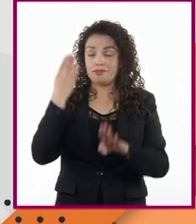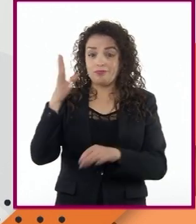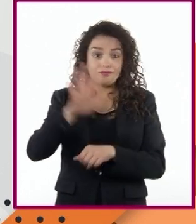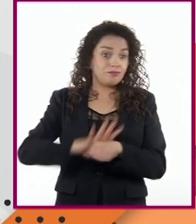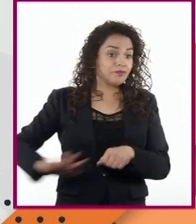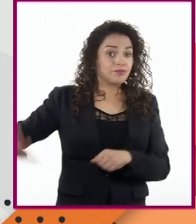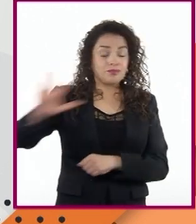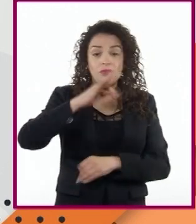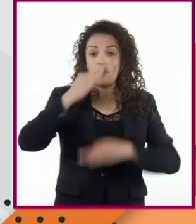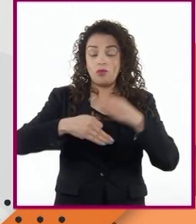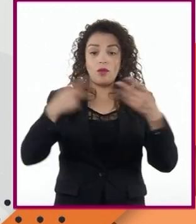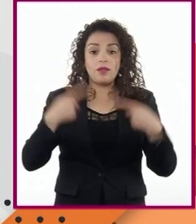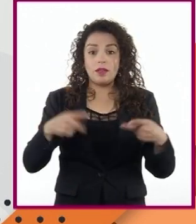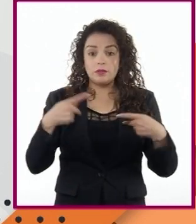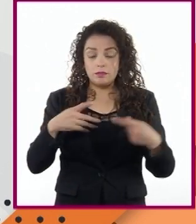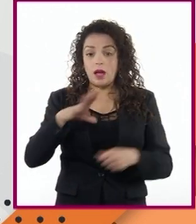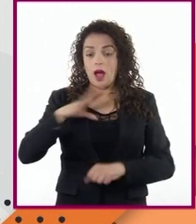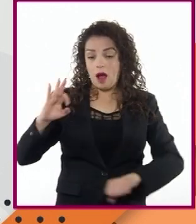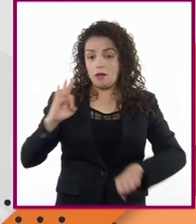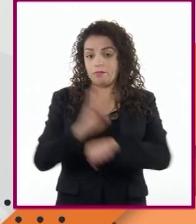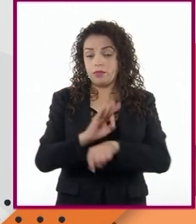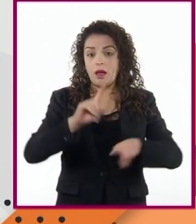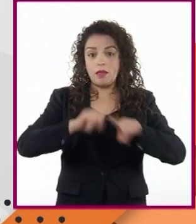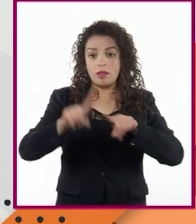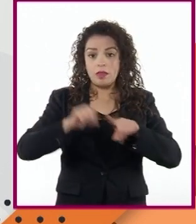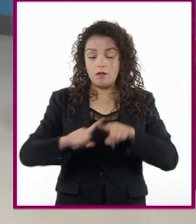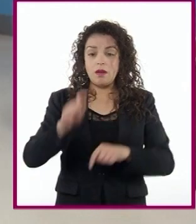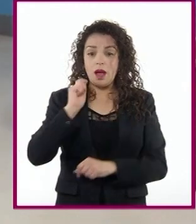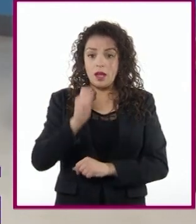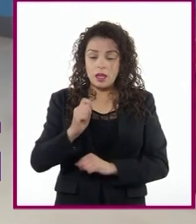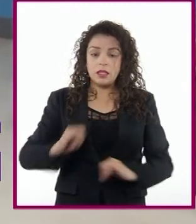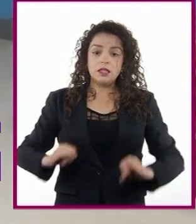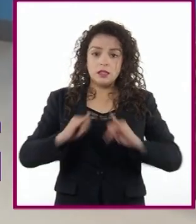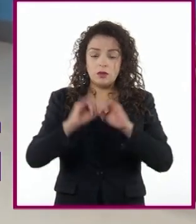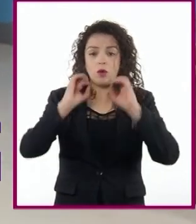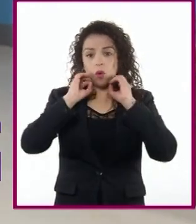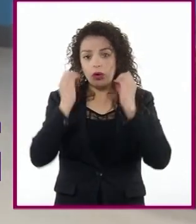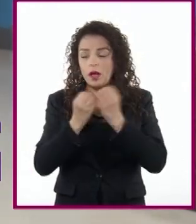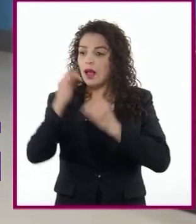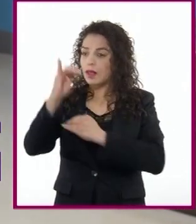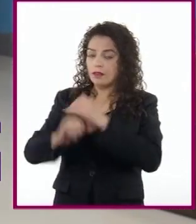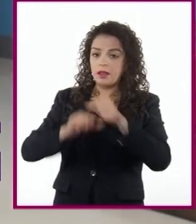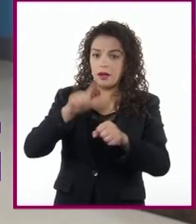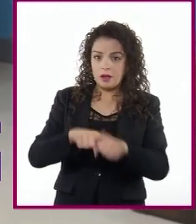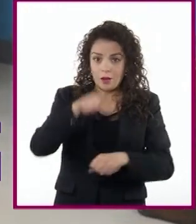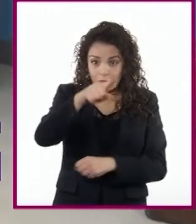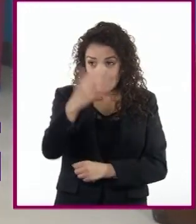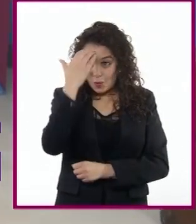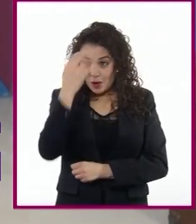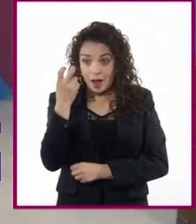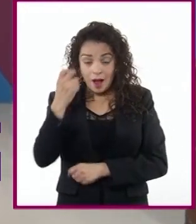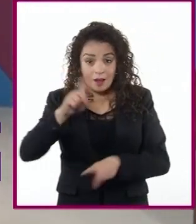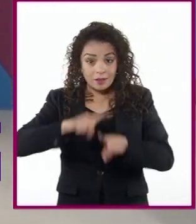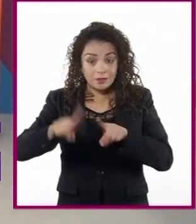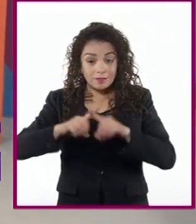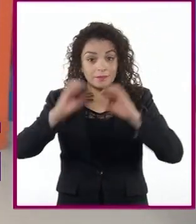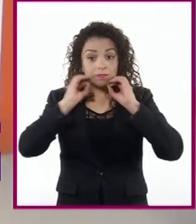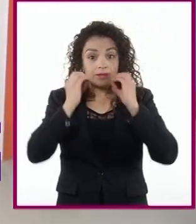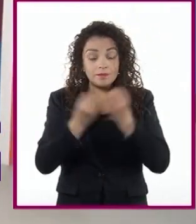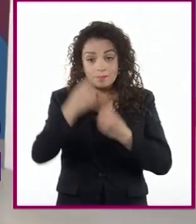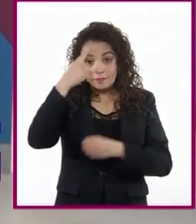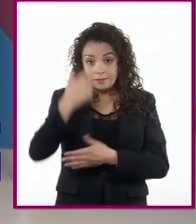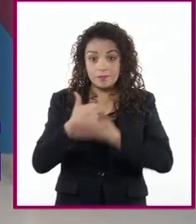protegido y amparado por distintas instancias internacionales. ¿Conocían estos organismos encargados de velar por la justicia a